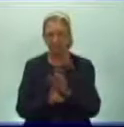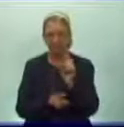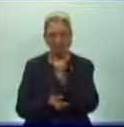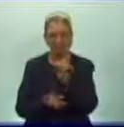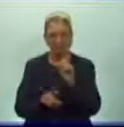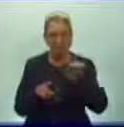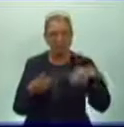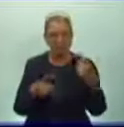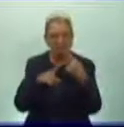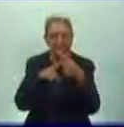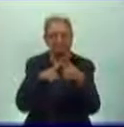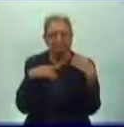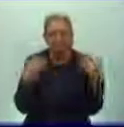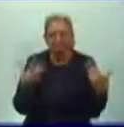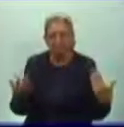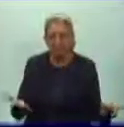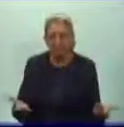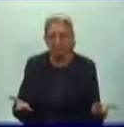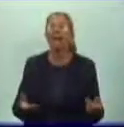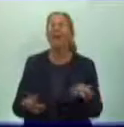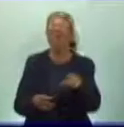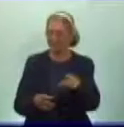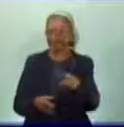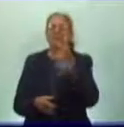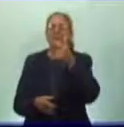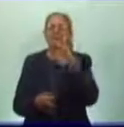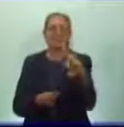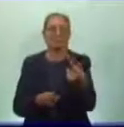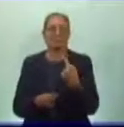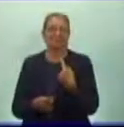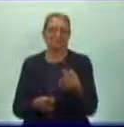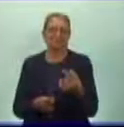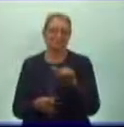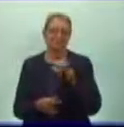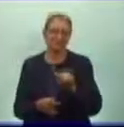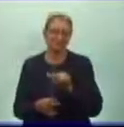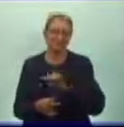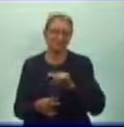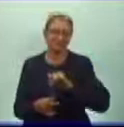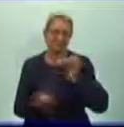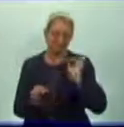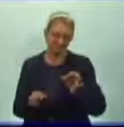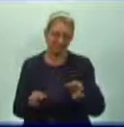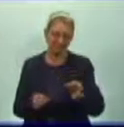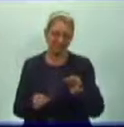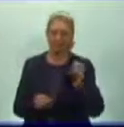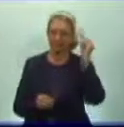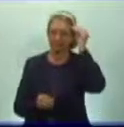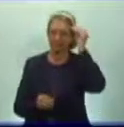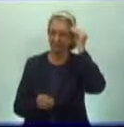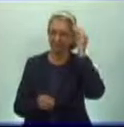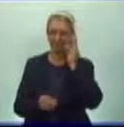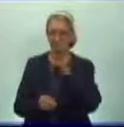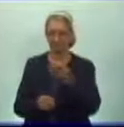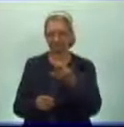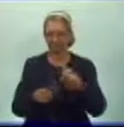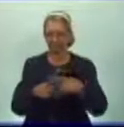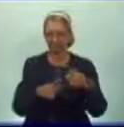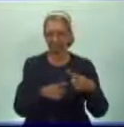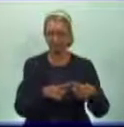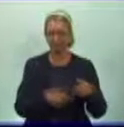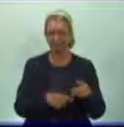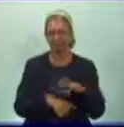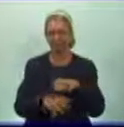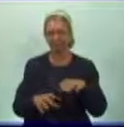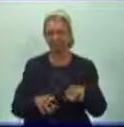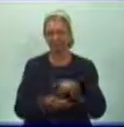marcaron? Vamos a ver. Aprendió a respetar a los demás. ¿Están de acuerdo conmigo, verdad? La cotorra